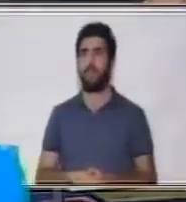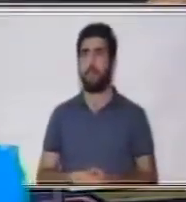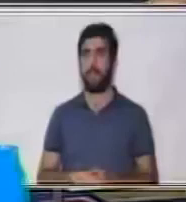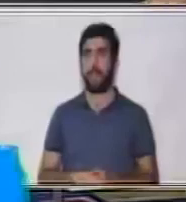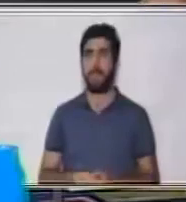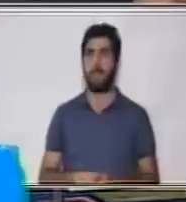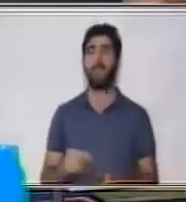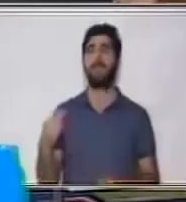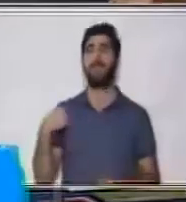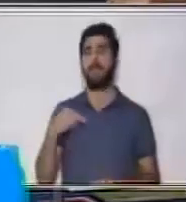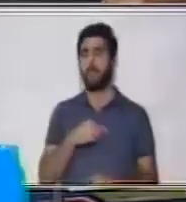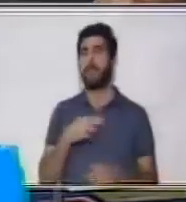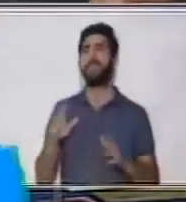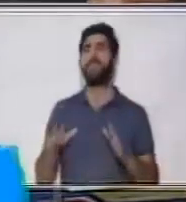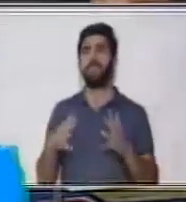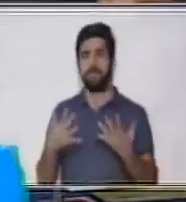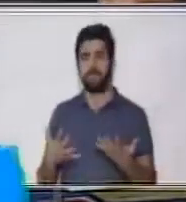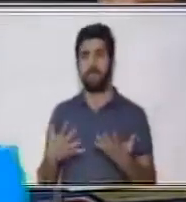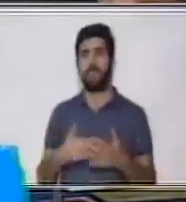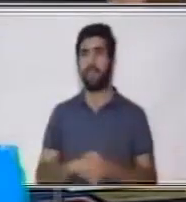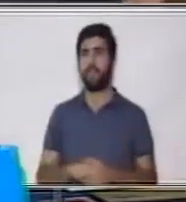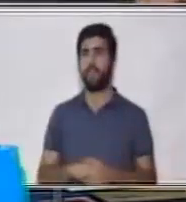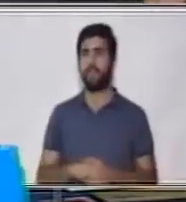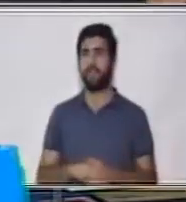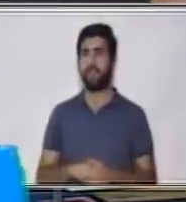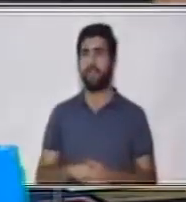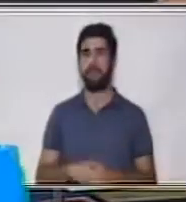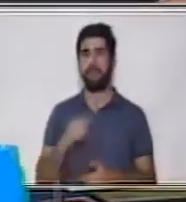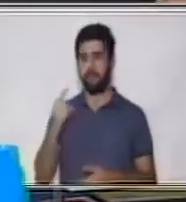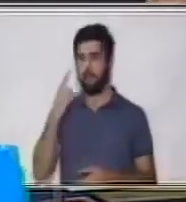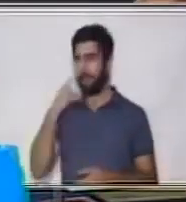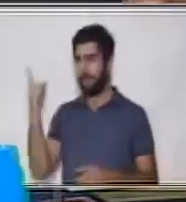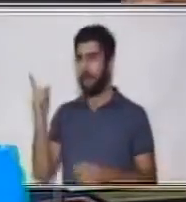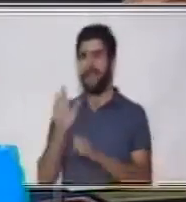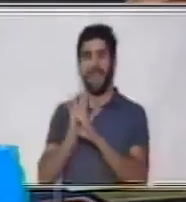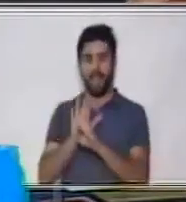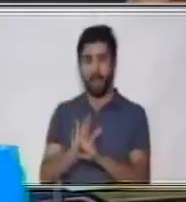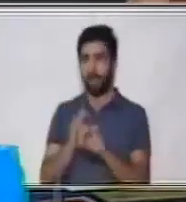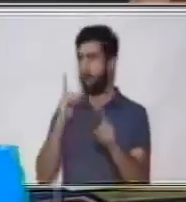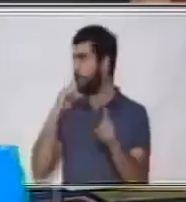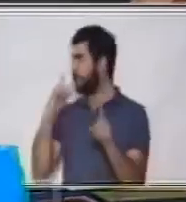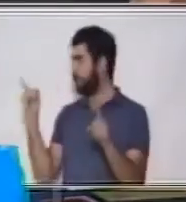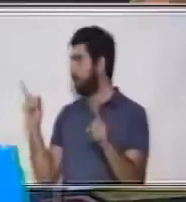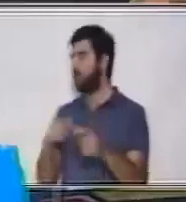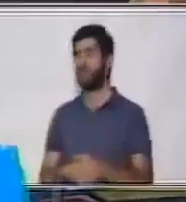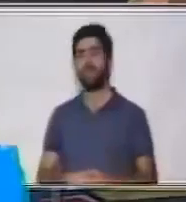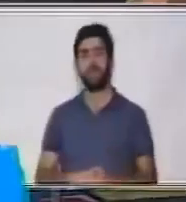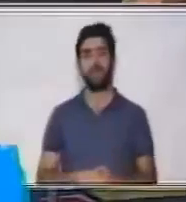Vamos a ver este ejemplo. Acá tenemos